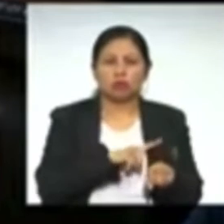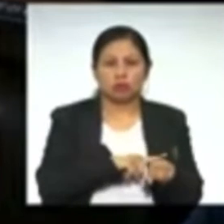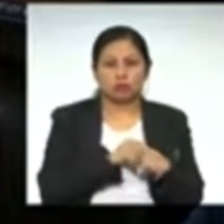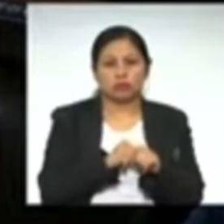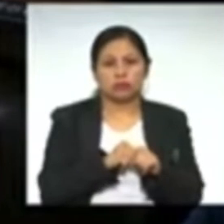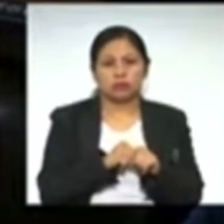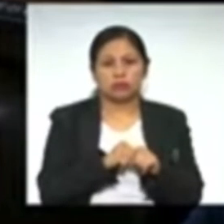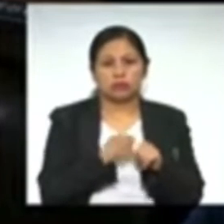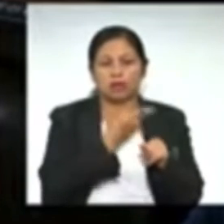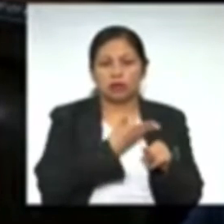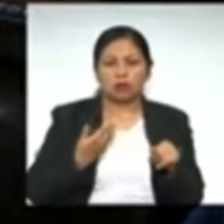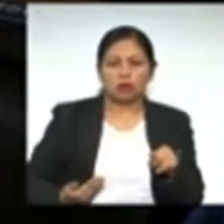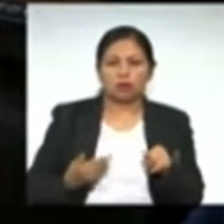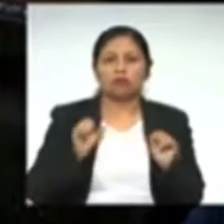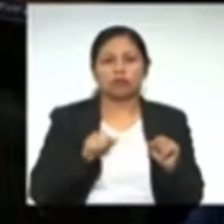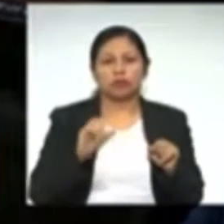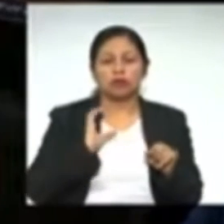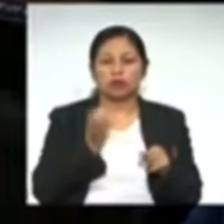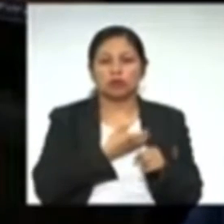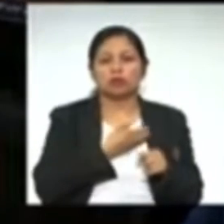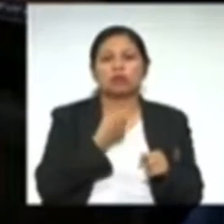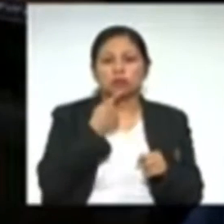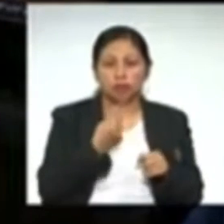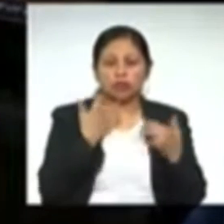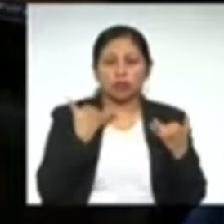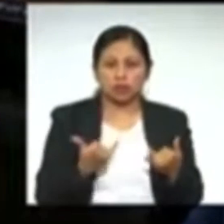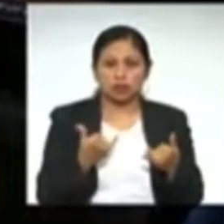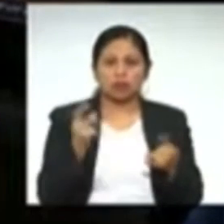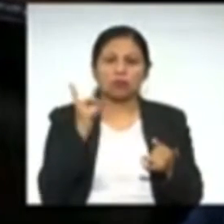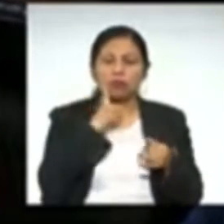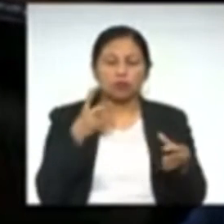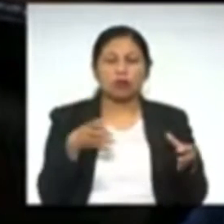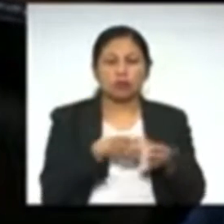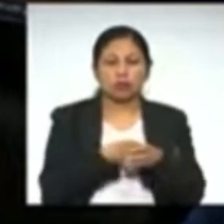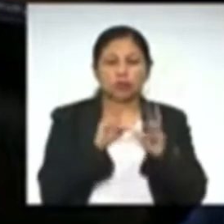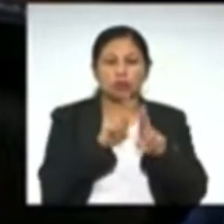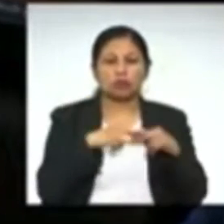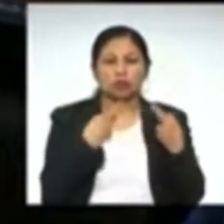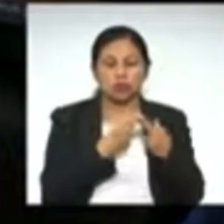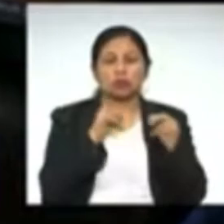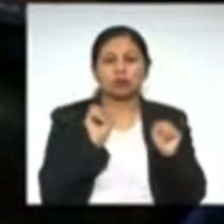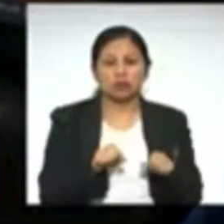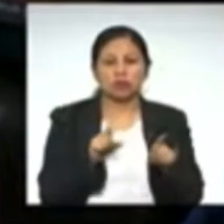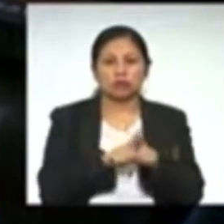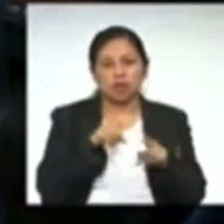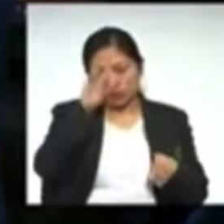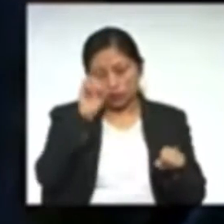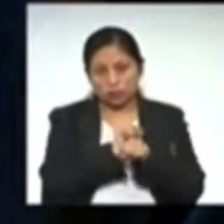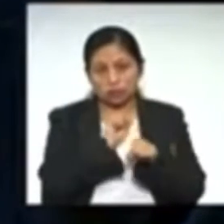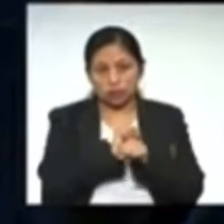instante la presidencia de este Congreso, dijo, ya jefes de bloque están reunidos y están